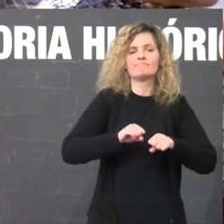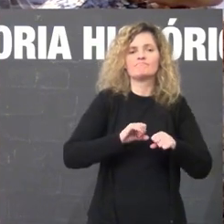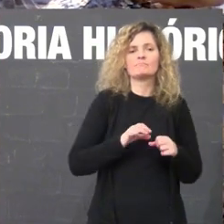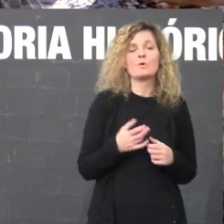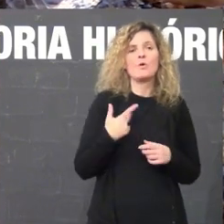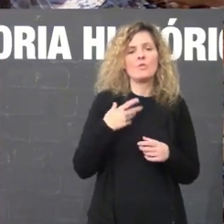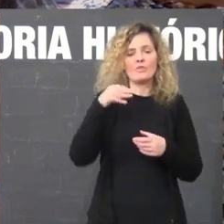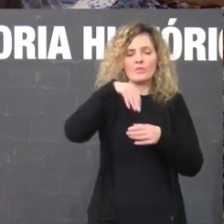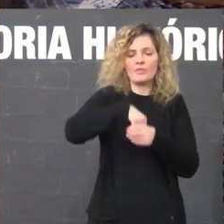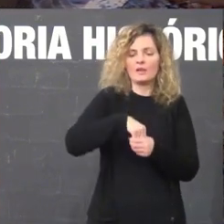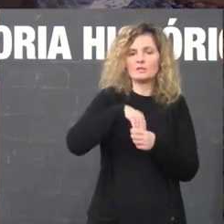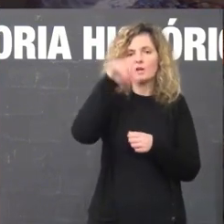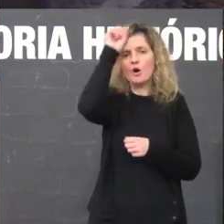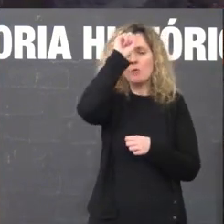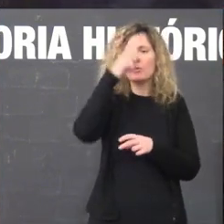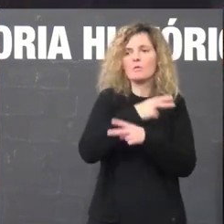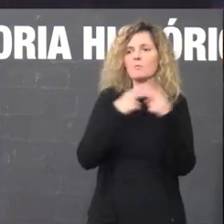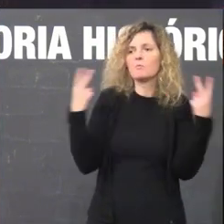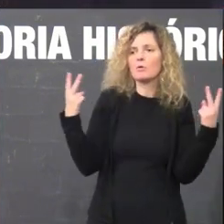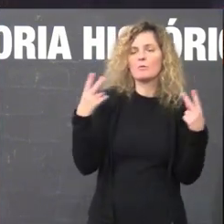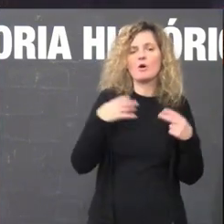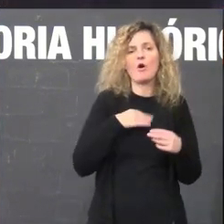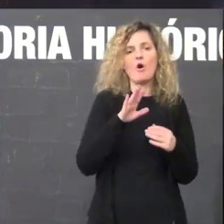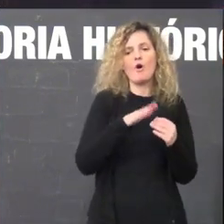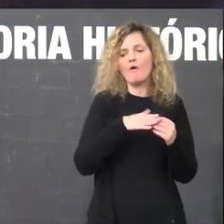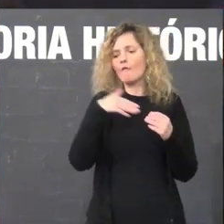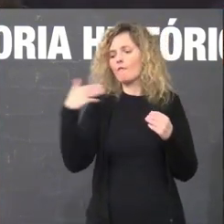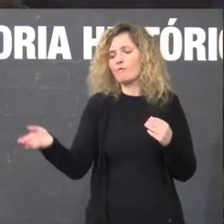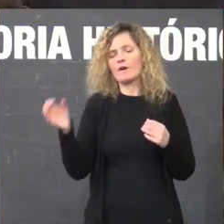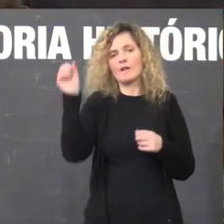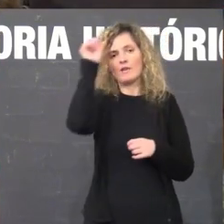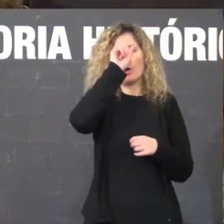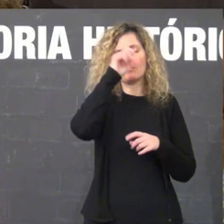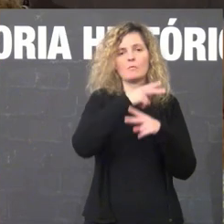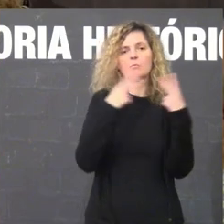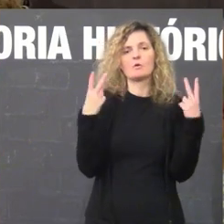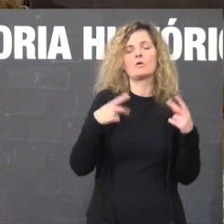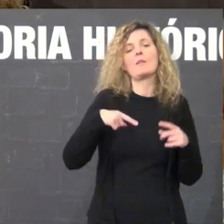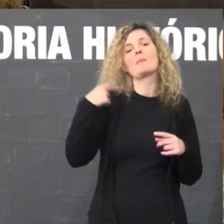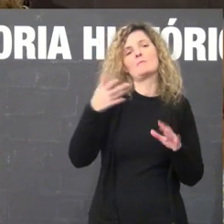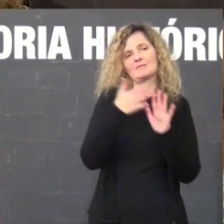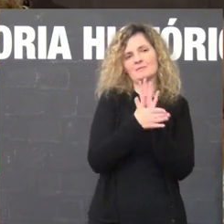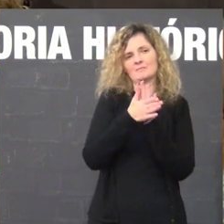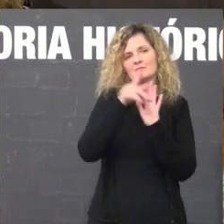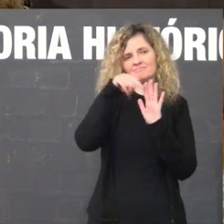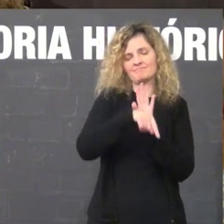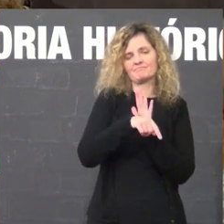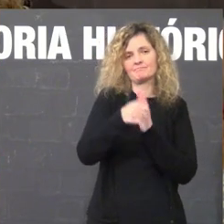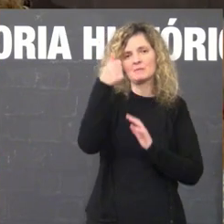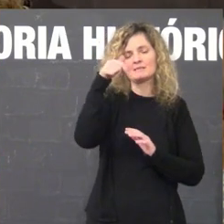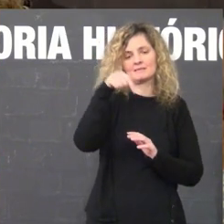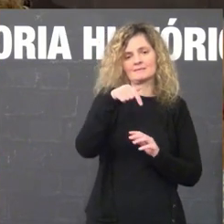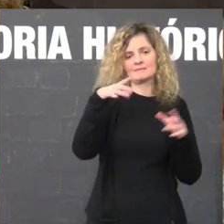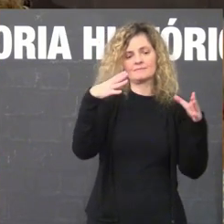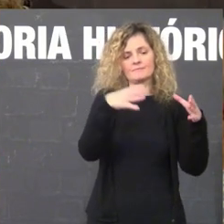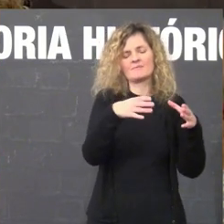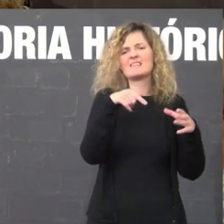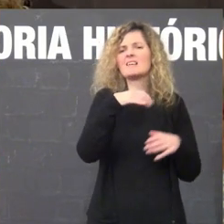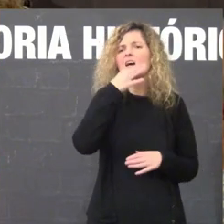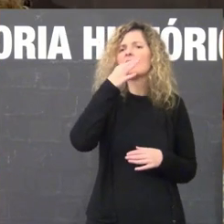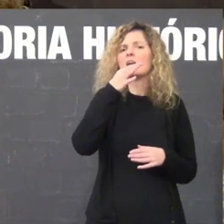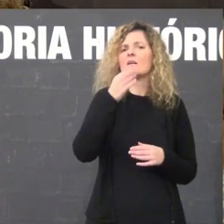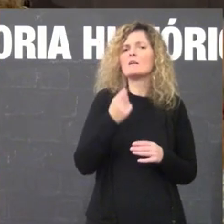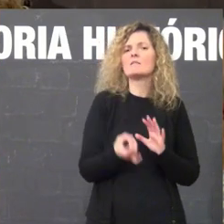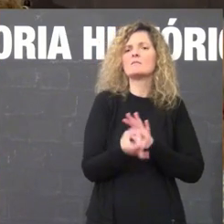con lo que entra dentro de la opinión pública y lo que queda fuera de la opinión pública luego explicar un poco más esto porque ese relato como